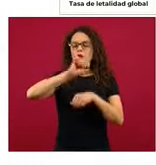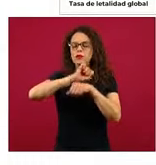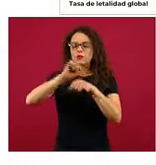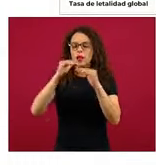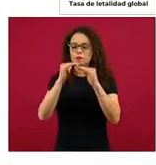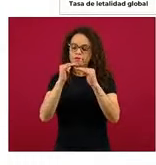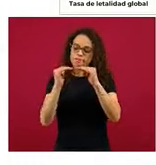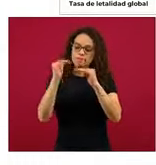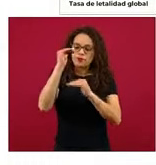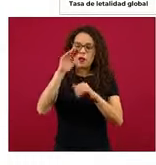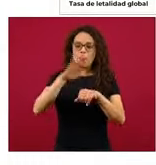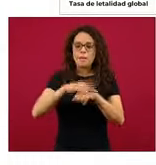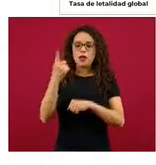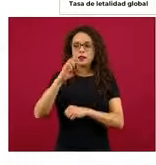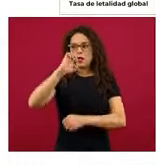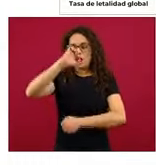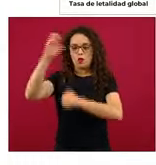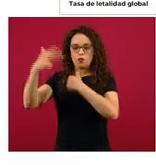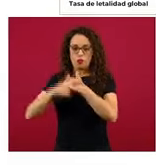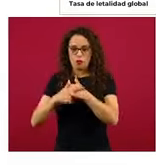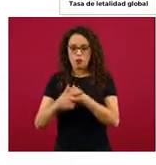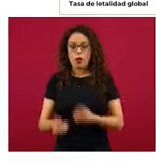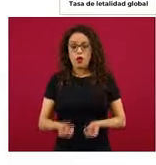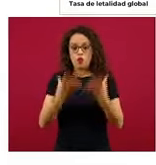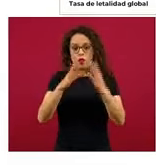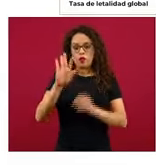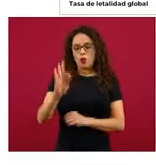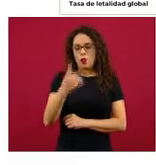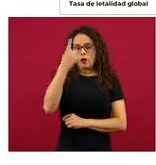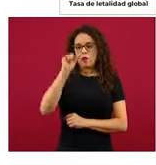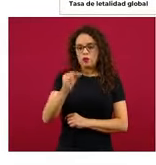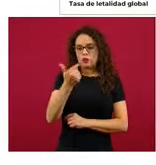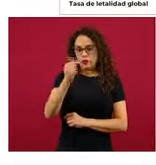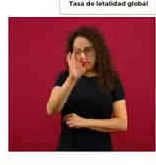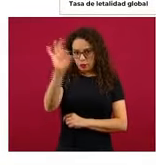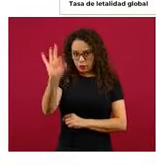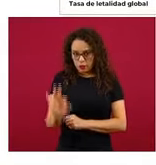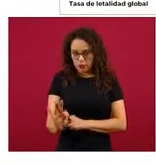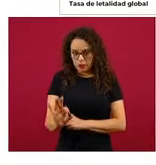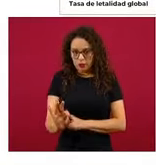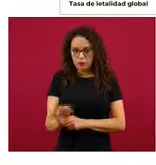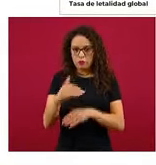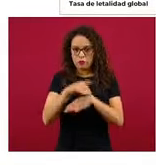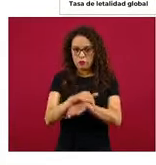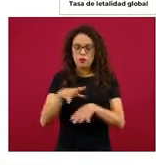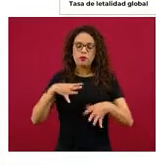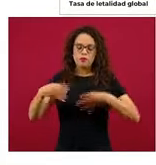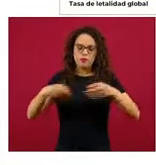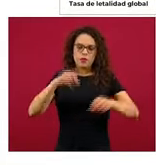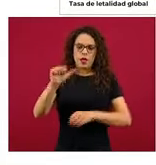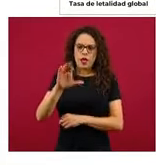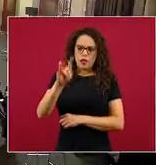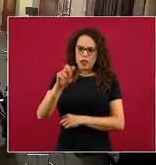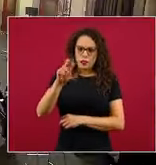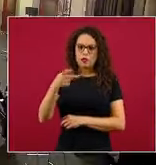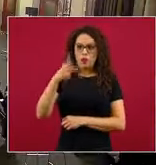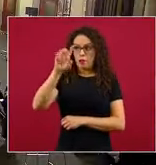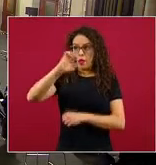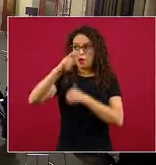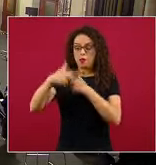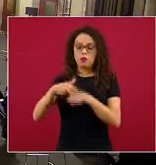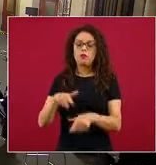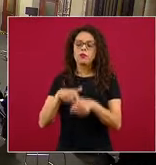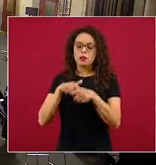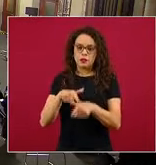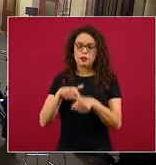la región europea, concentrando el 41.7% de la epidemia activa. Sin embargo, Europa mantiene una actividad